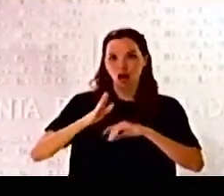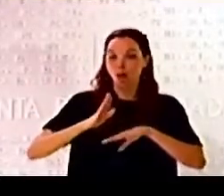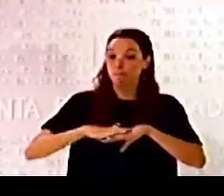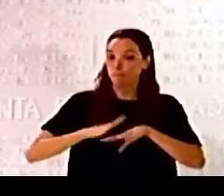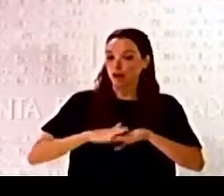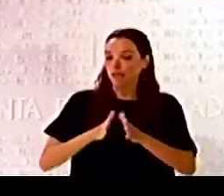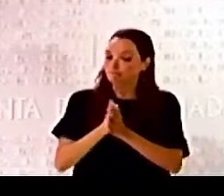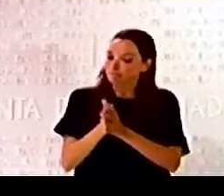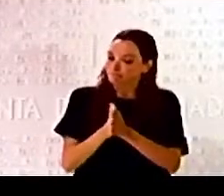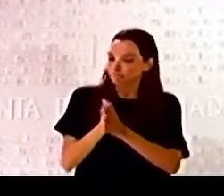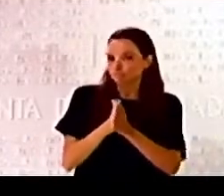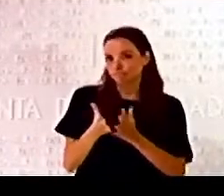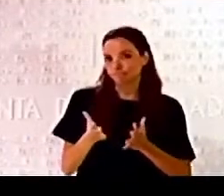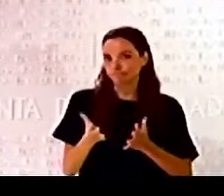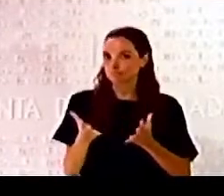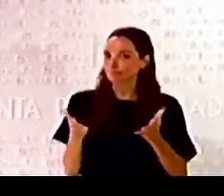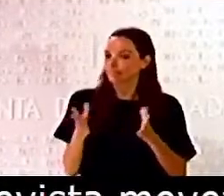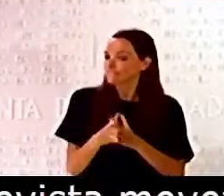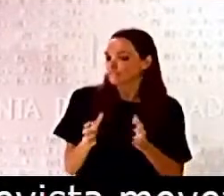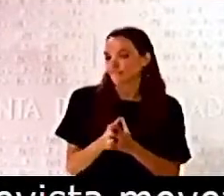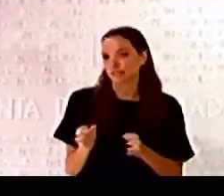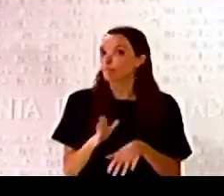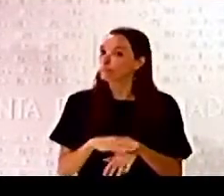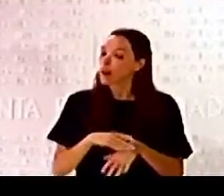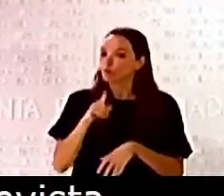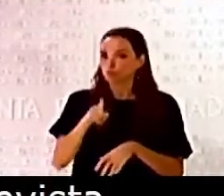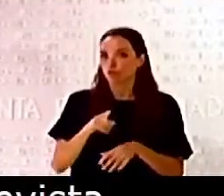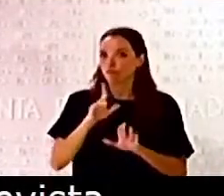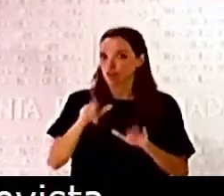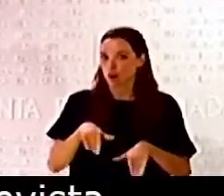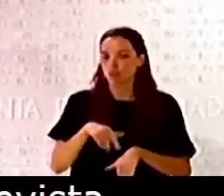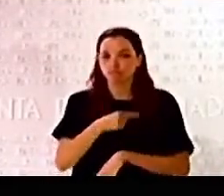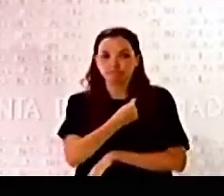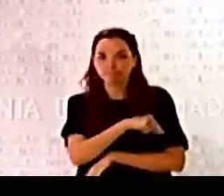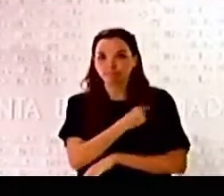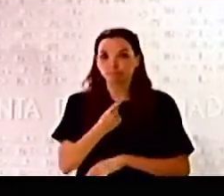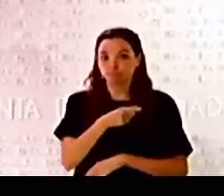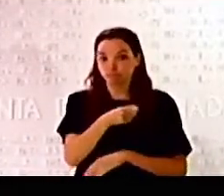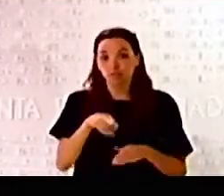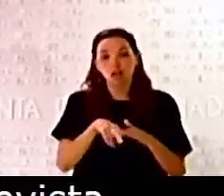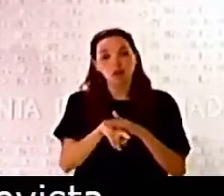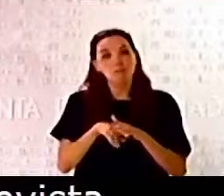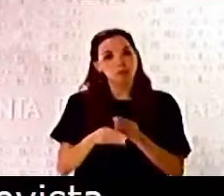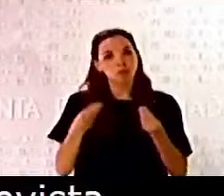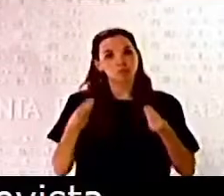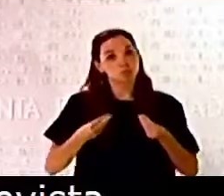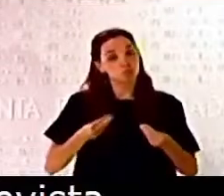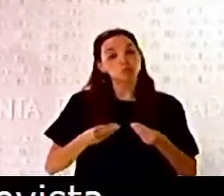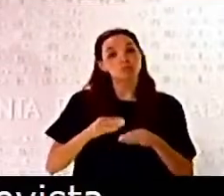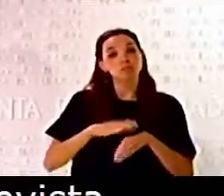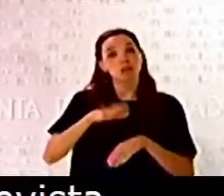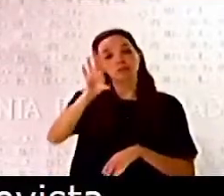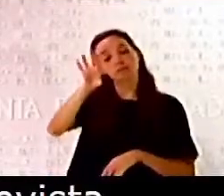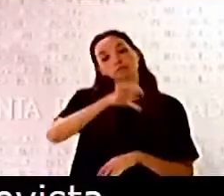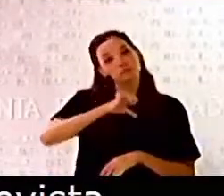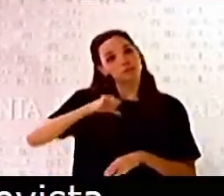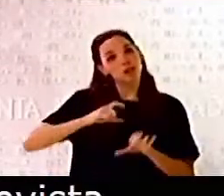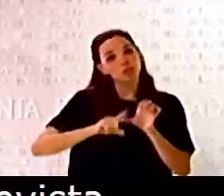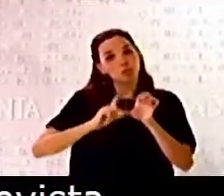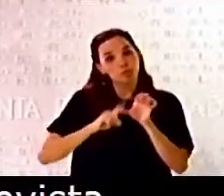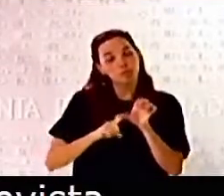vacunarse. Nos parece que esa es una herramienta, con el desarrollo que tiene la atención primaria de salud en la Comunidad Autónoma de